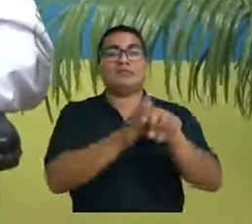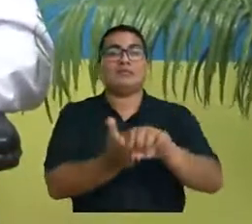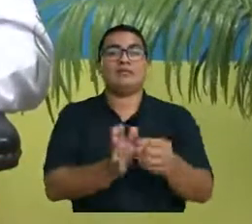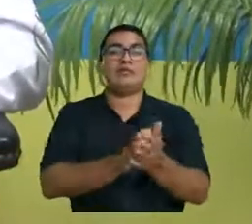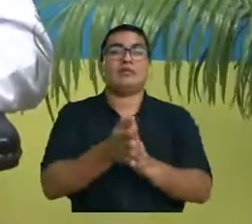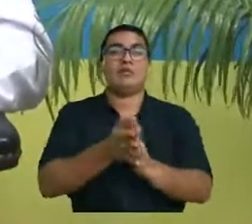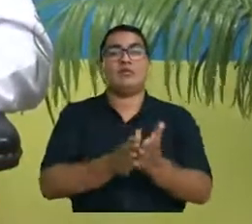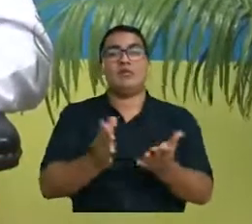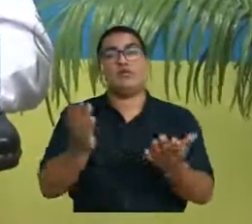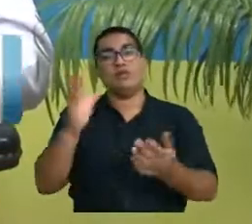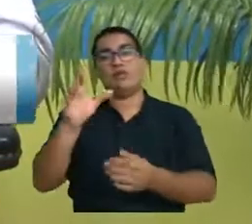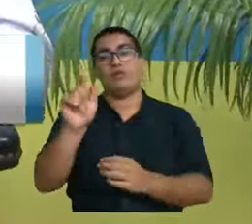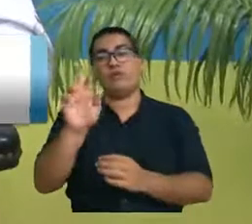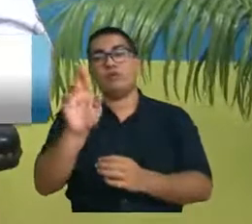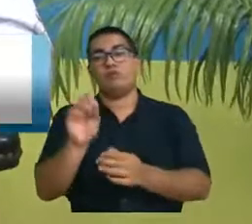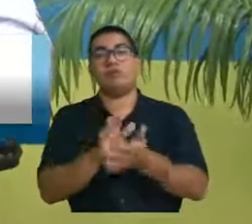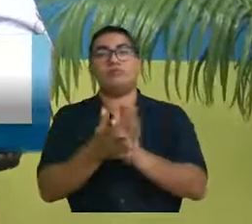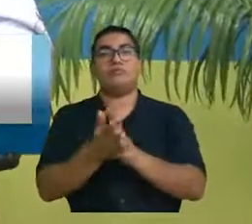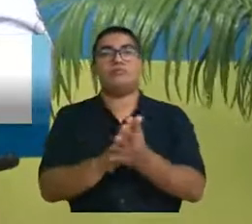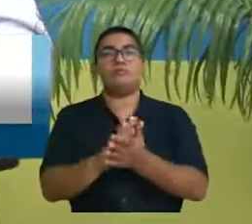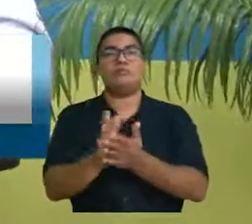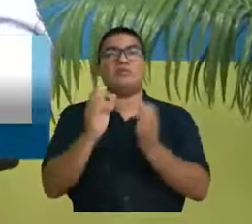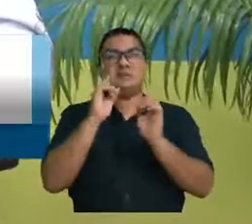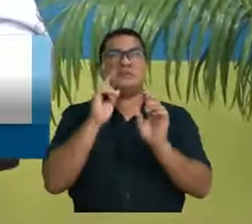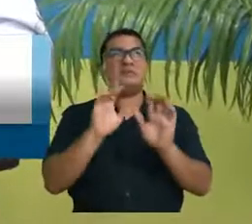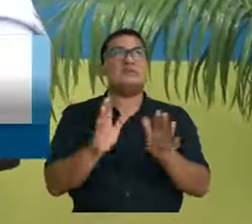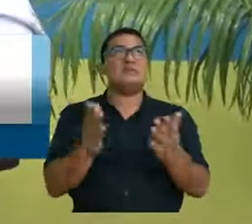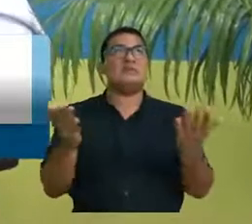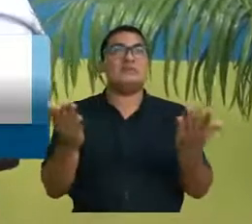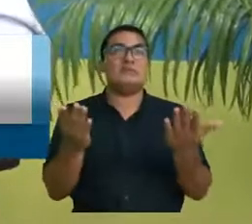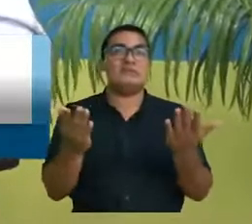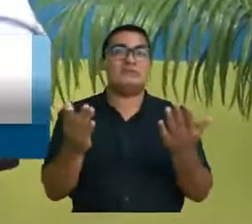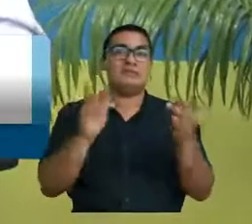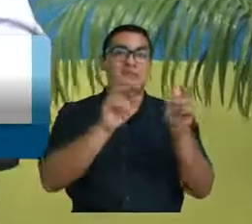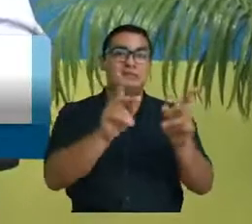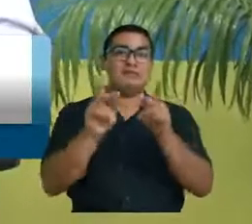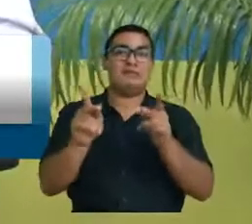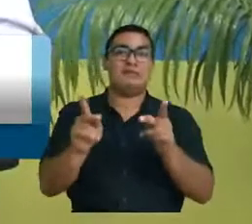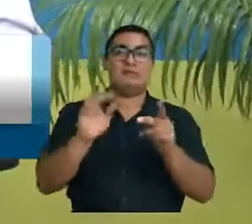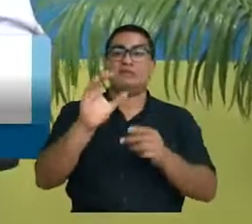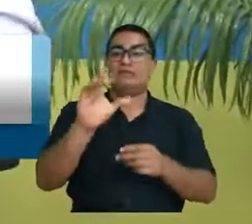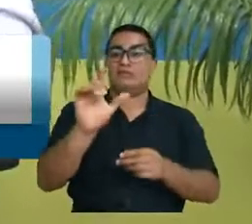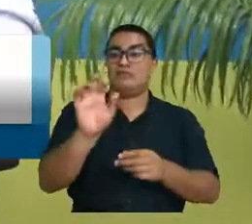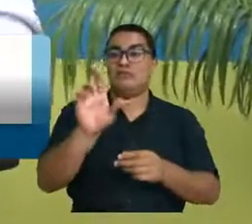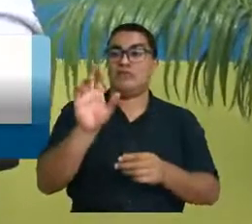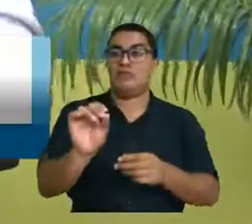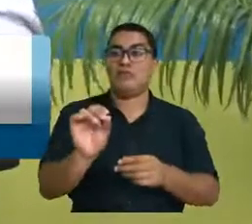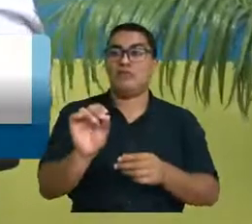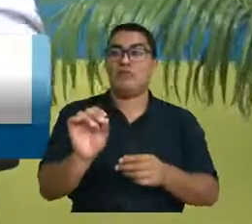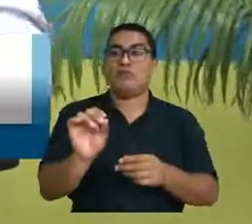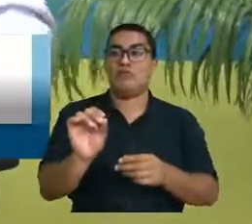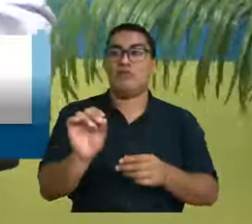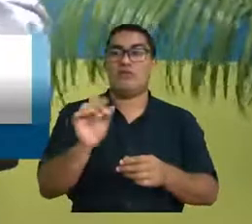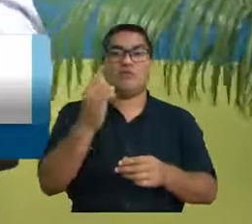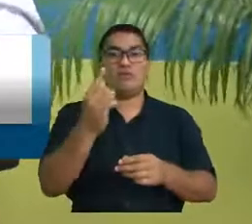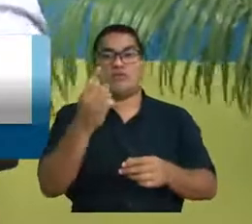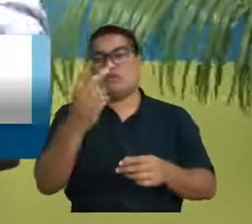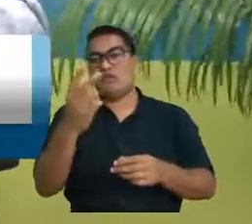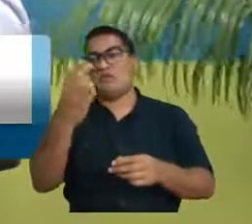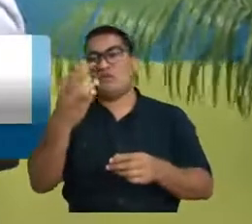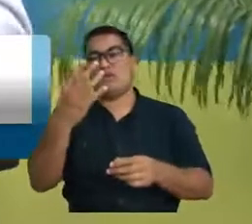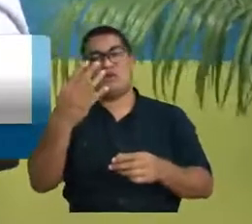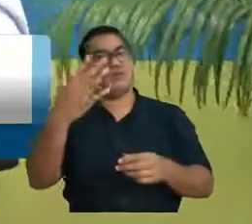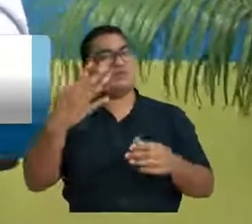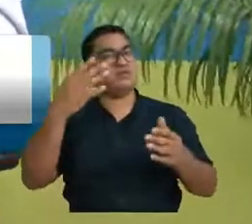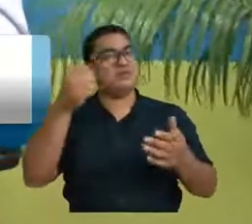un medio de prevención, como te repito. Nosotros no solo usamos el cloro en un momento, a veces lo podemos usar 4, 5, 6 veces,